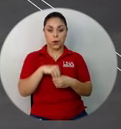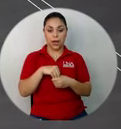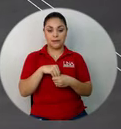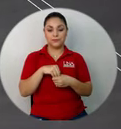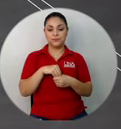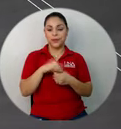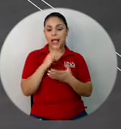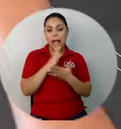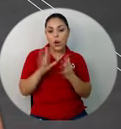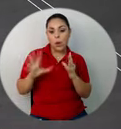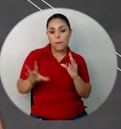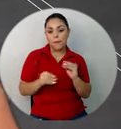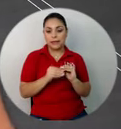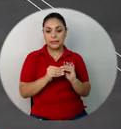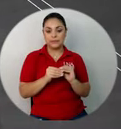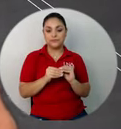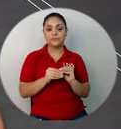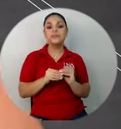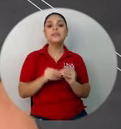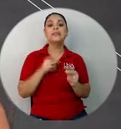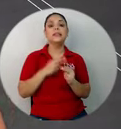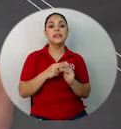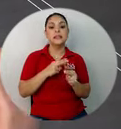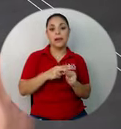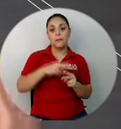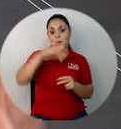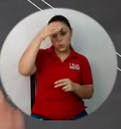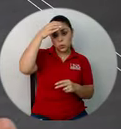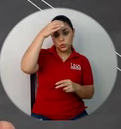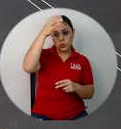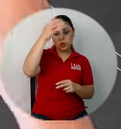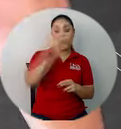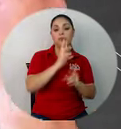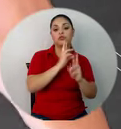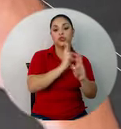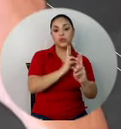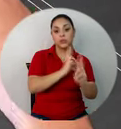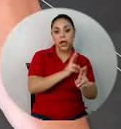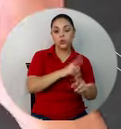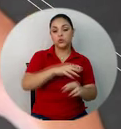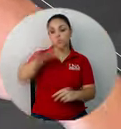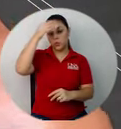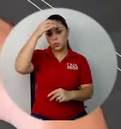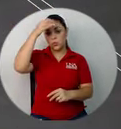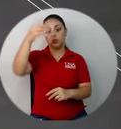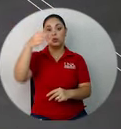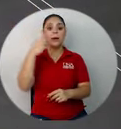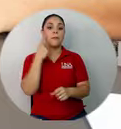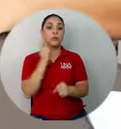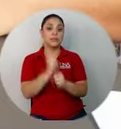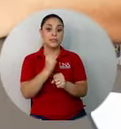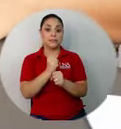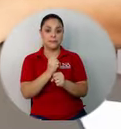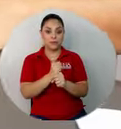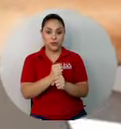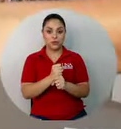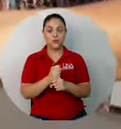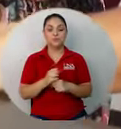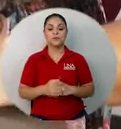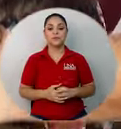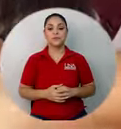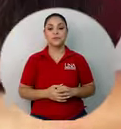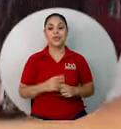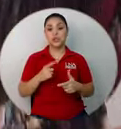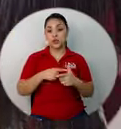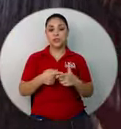adicional a esta cultura que se llama una cultura por resultados, una cultura por desempeño. Reitero, los